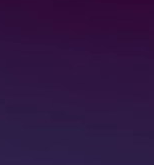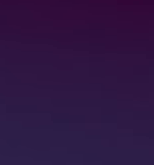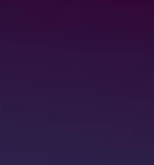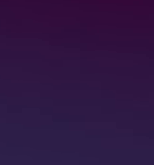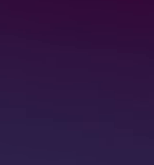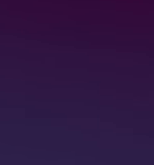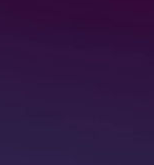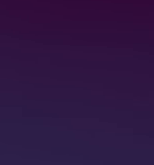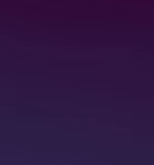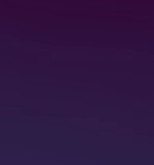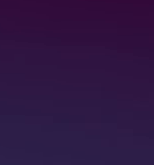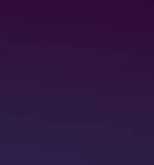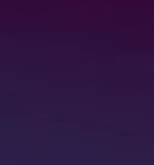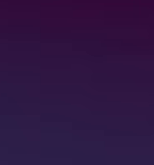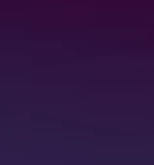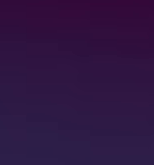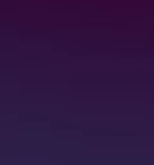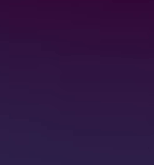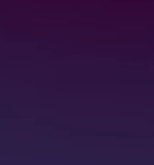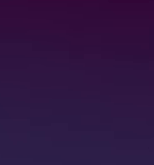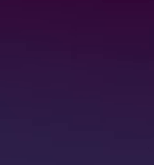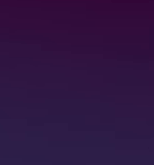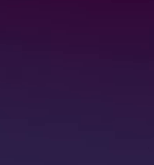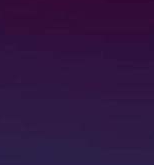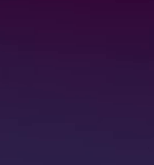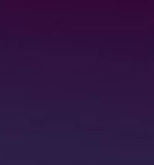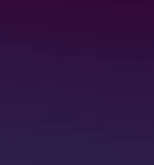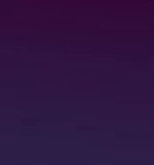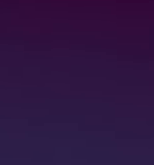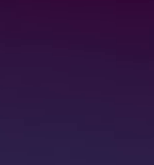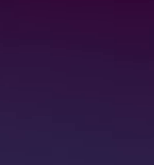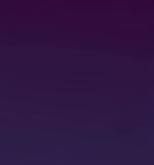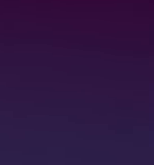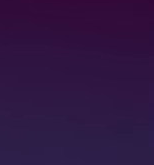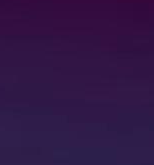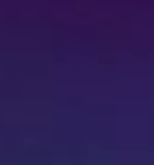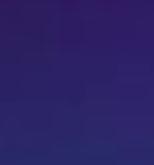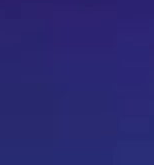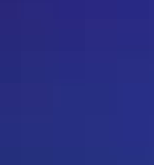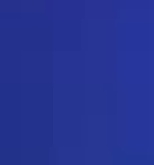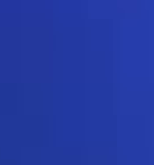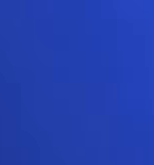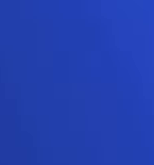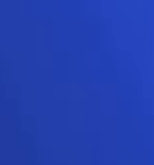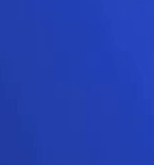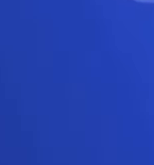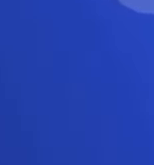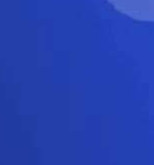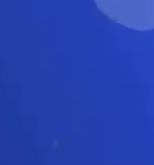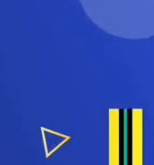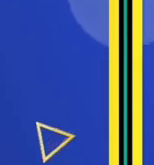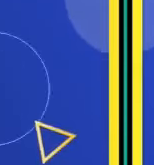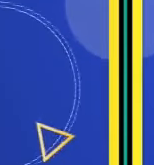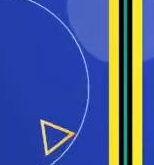cósmico, Fernando Rivera Calderón. Los esperamos puntualmente a las 9:30 de la noche.